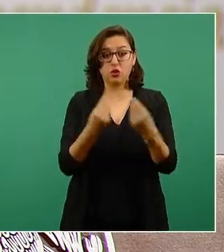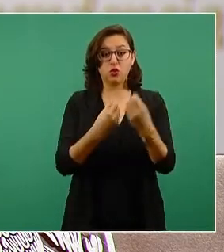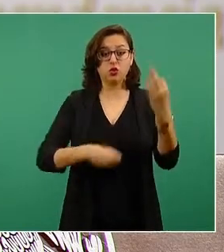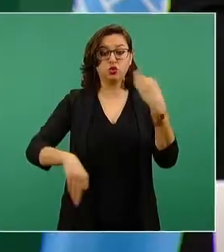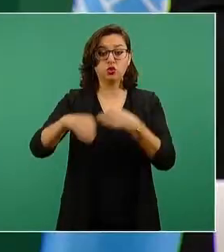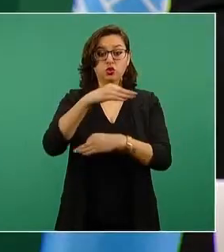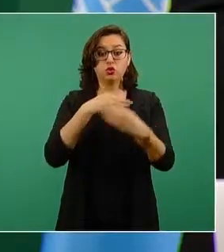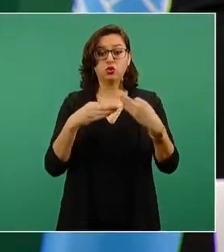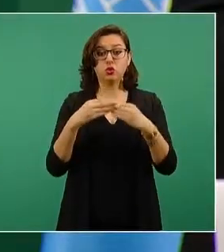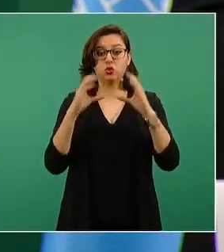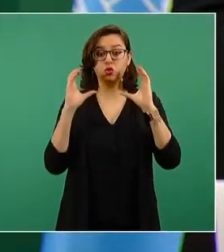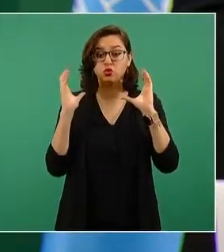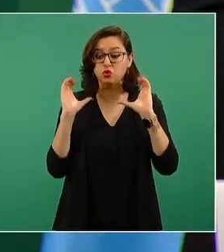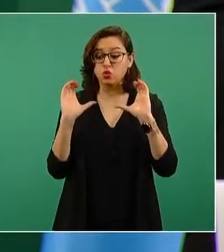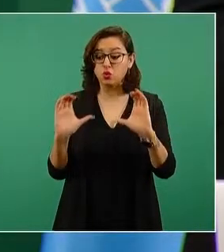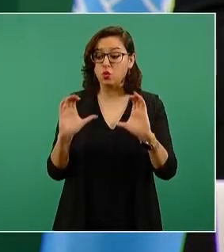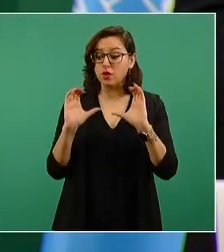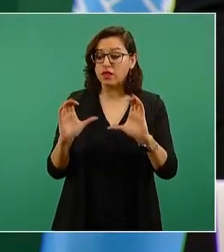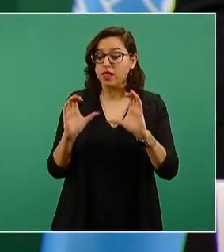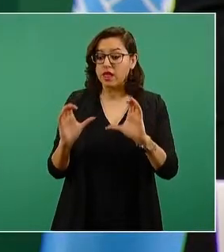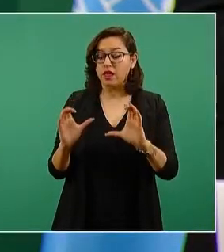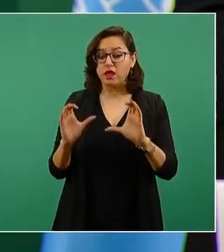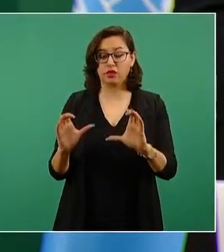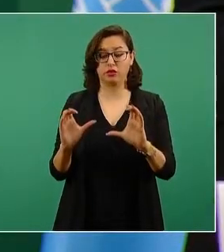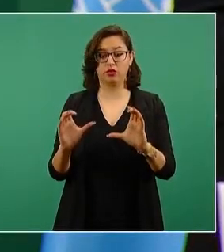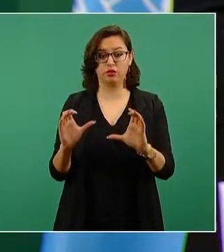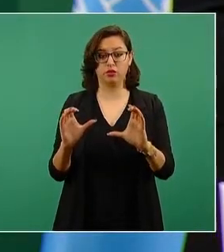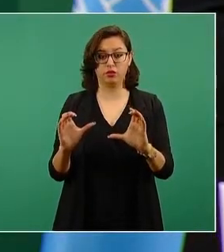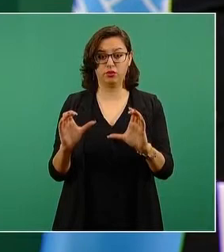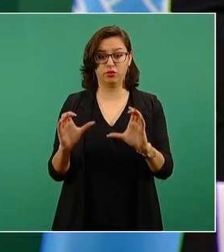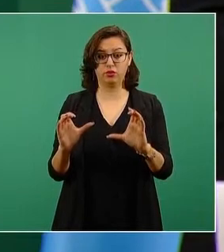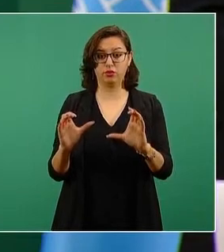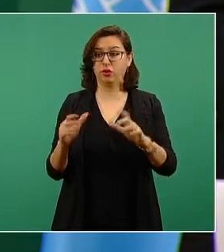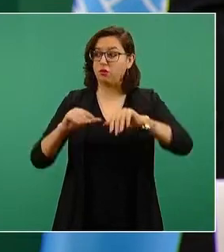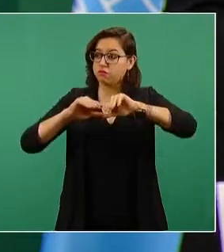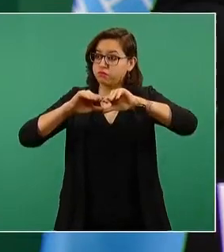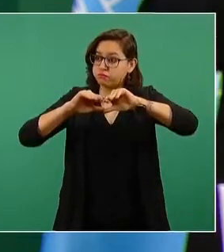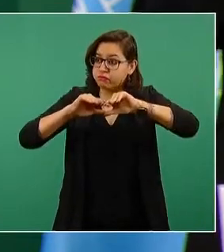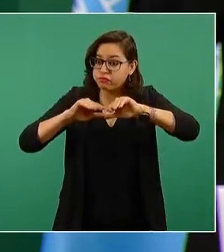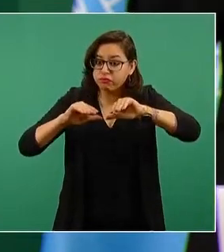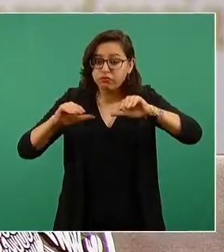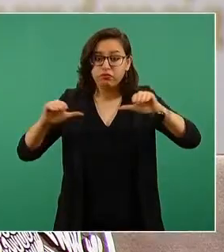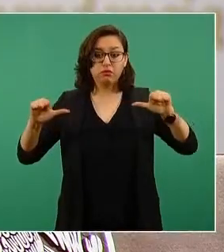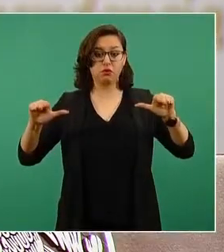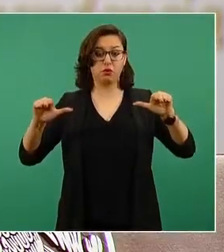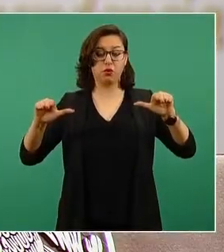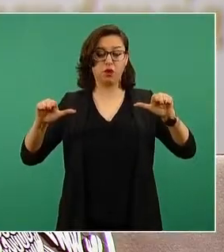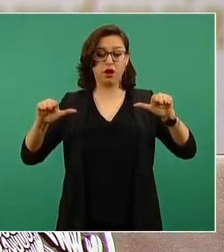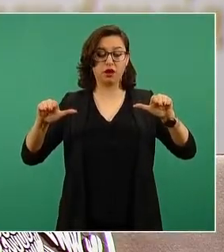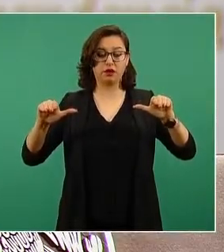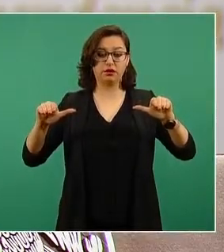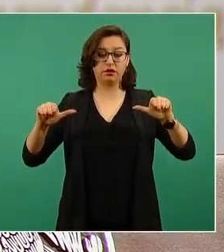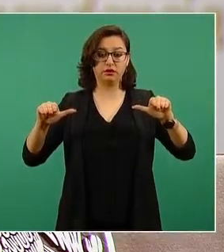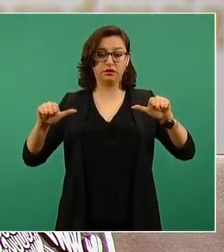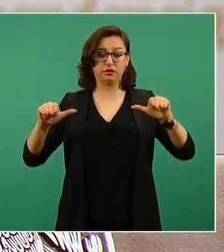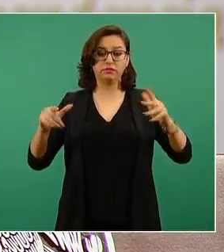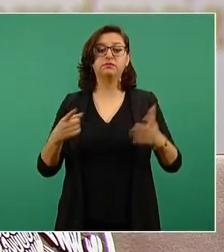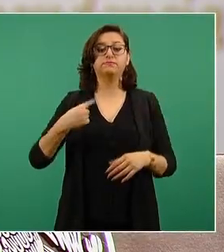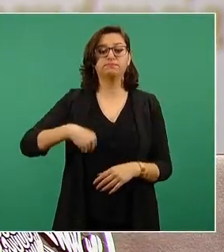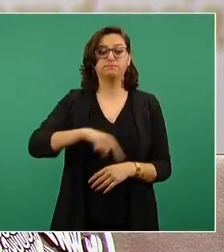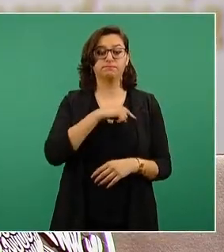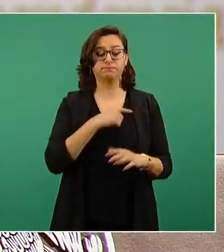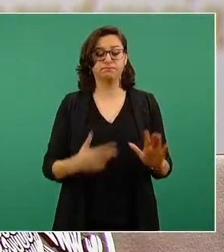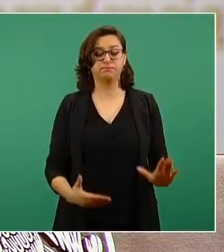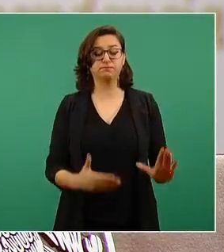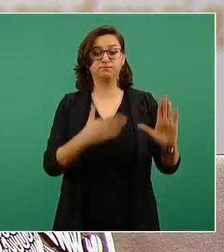global por el bienestar, cuidar en igualdad. Nuestro compromiso es